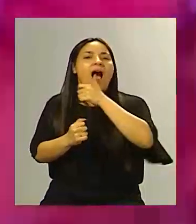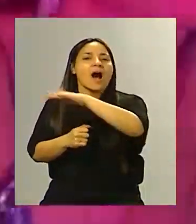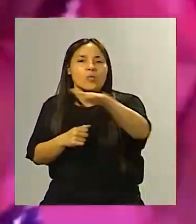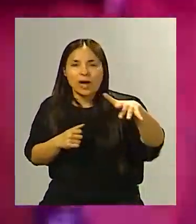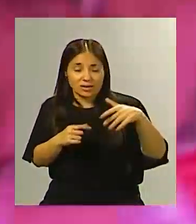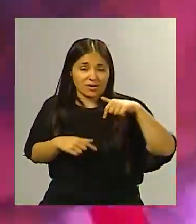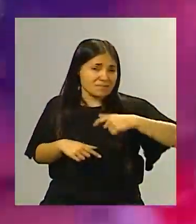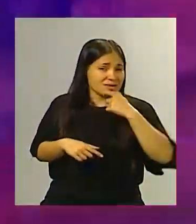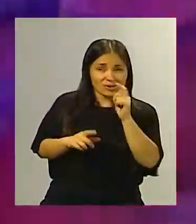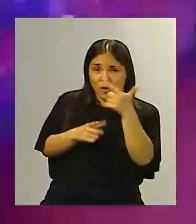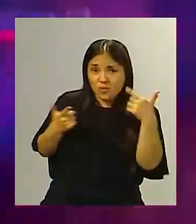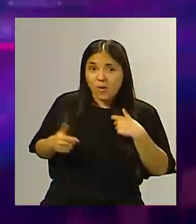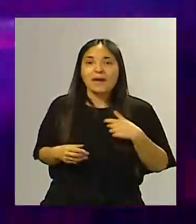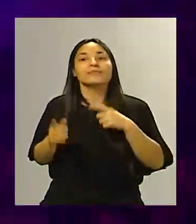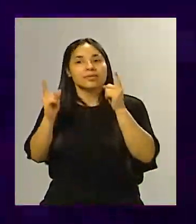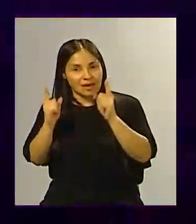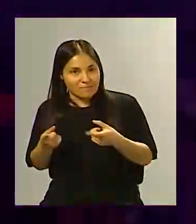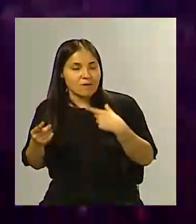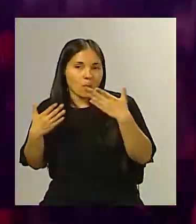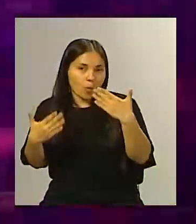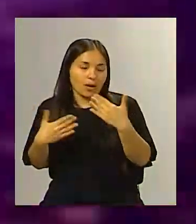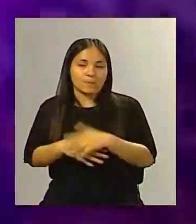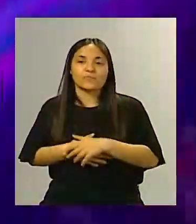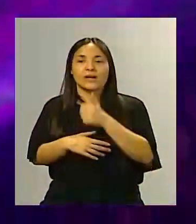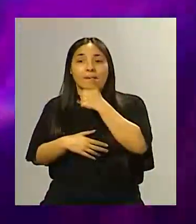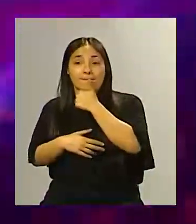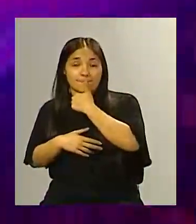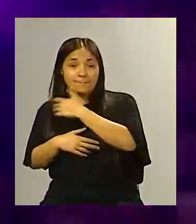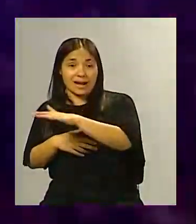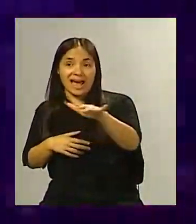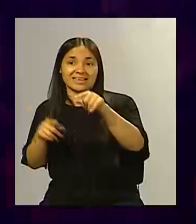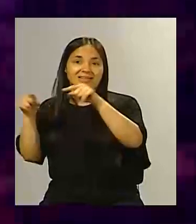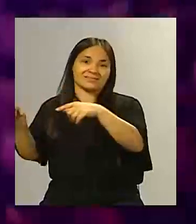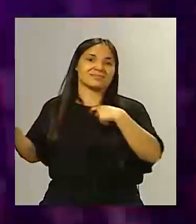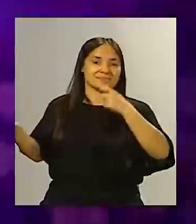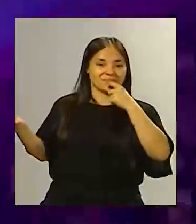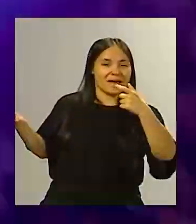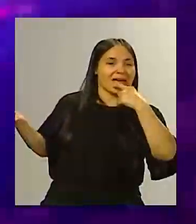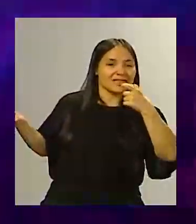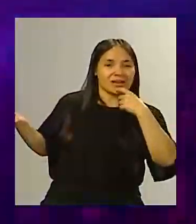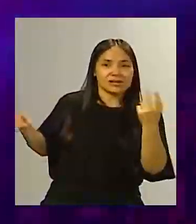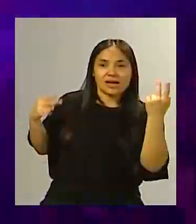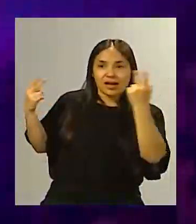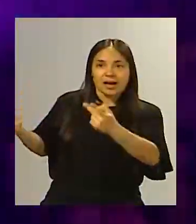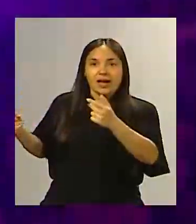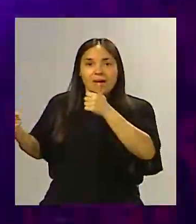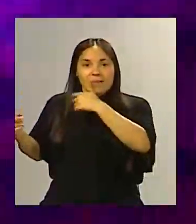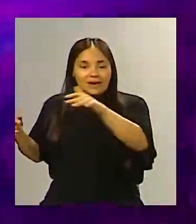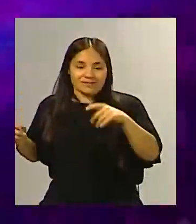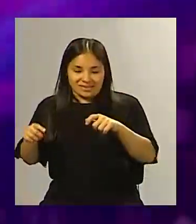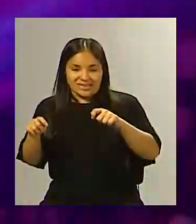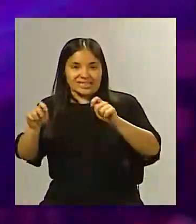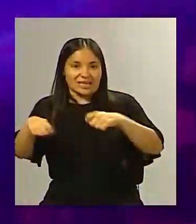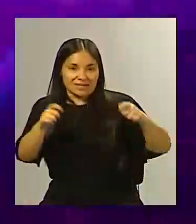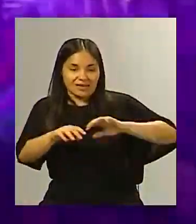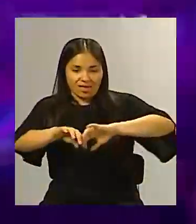acuático. Claro. Entonces, más allá de la playa, que para un mendocino ir, sacarse la zapatilla o la bajota